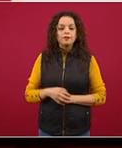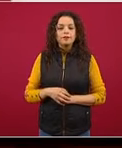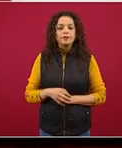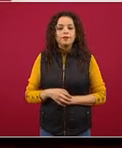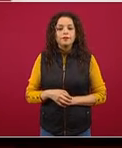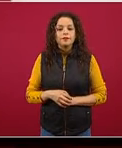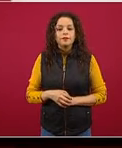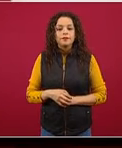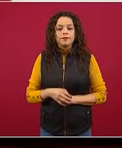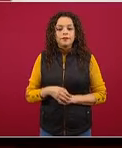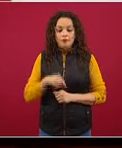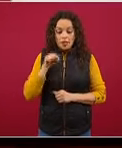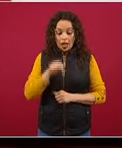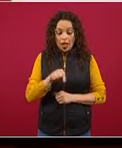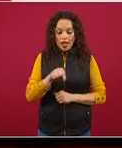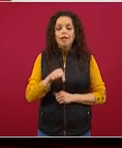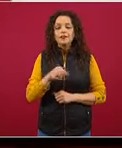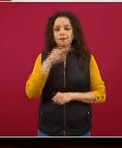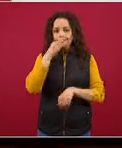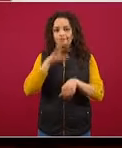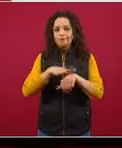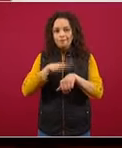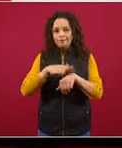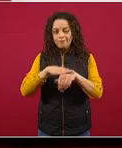tenemos el lineamiento.